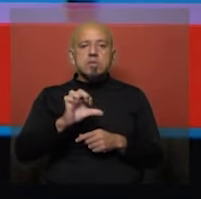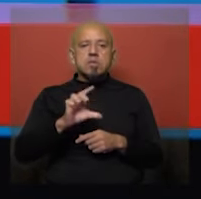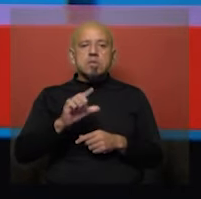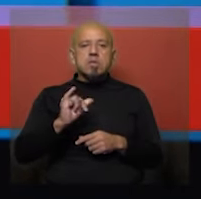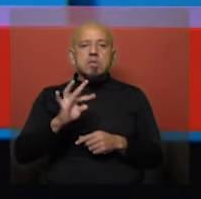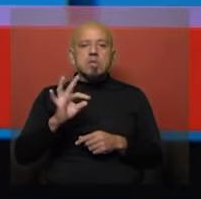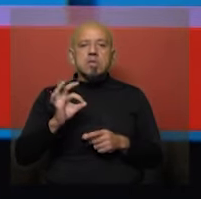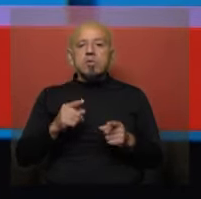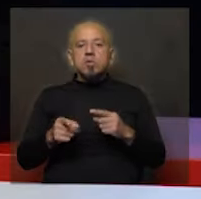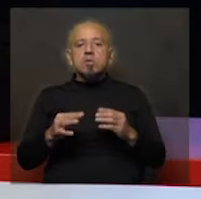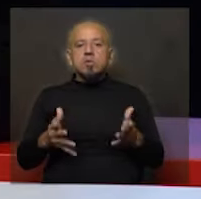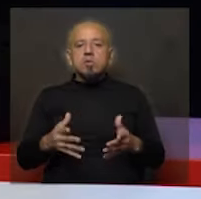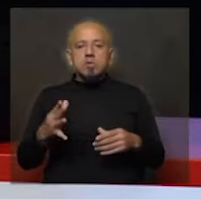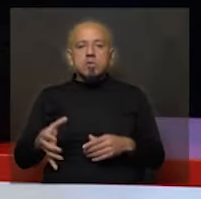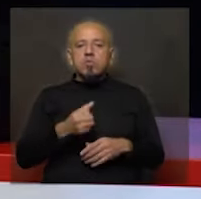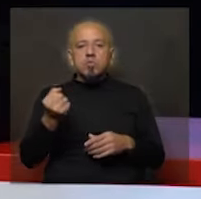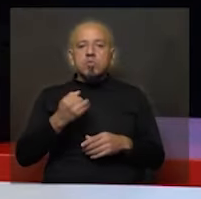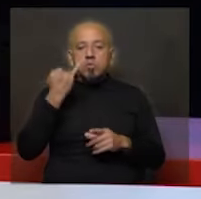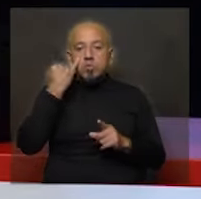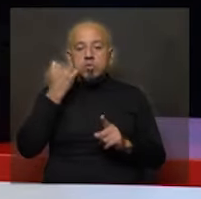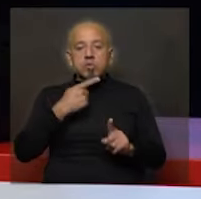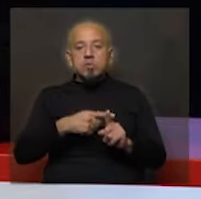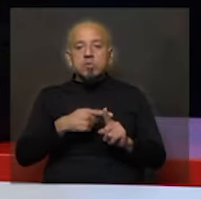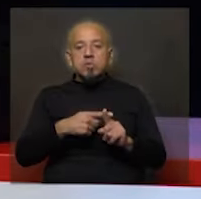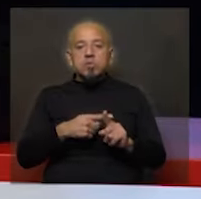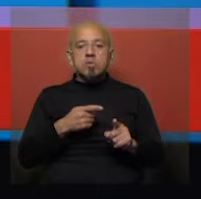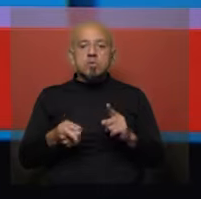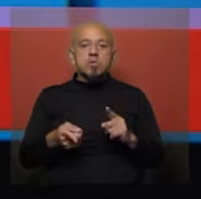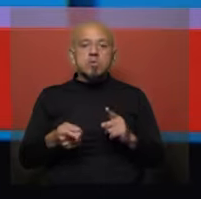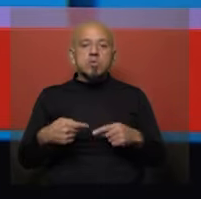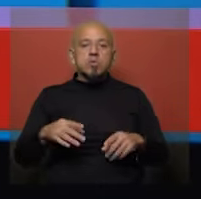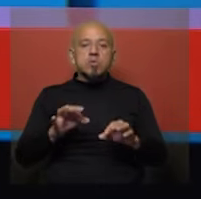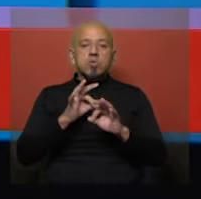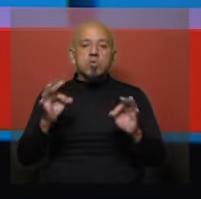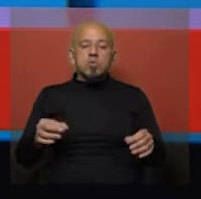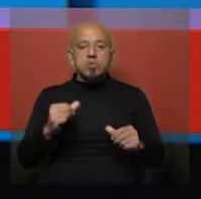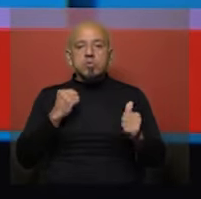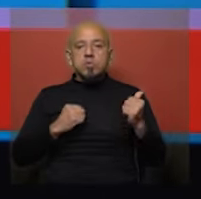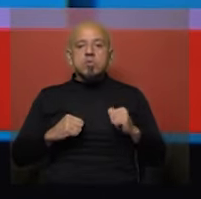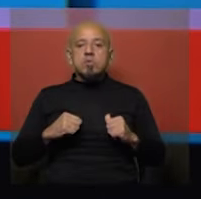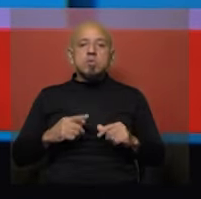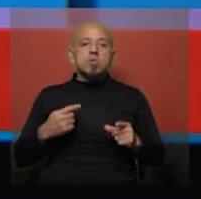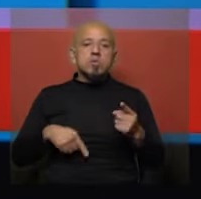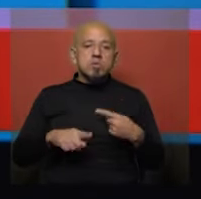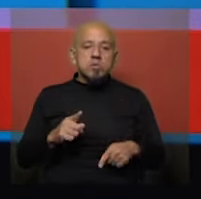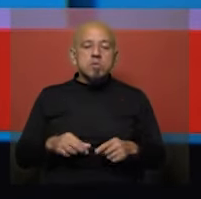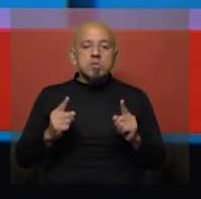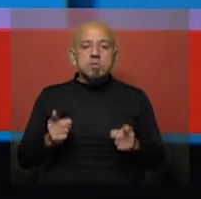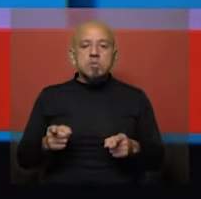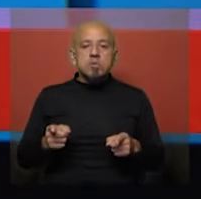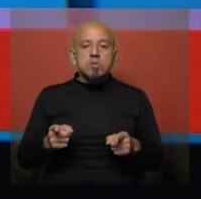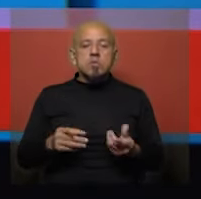tuvo este abuso sexual o cualquier situación de delito sexual o tuvo lesiones bueno tiene que ir también a la